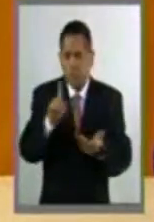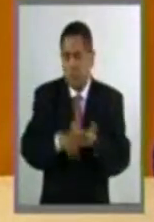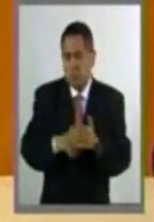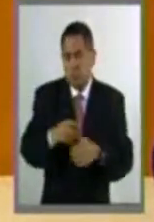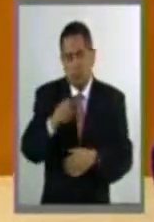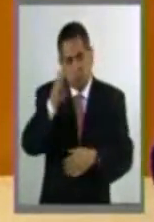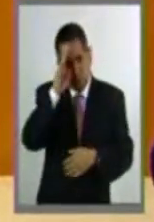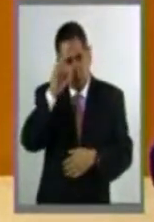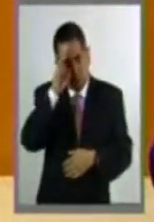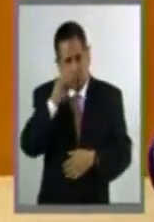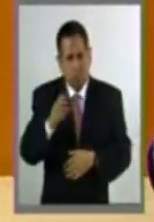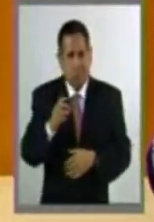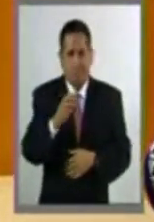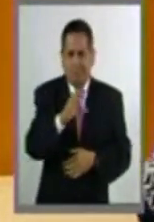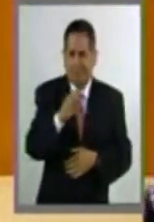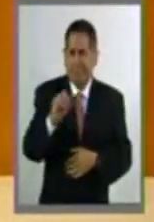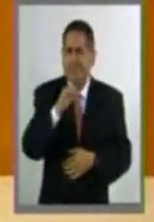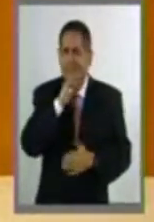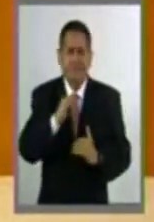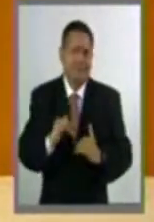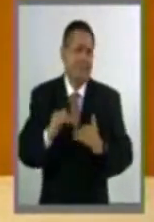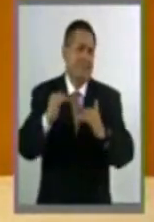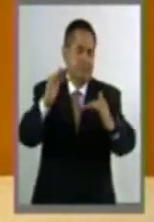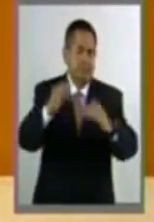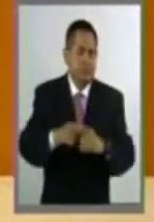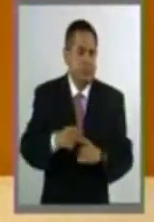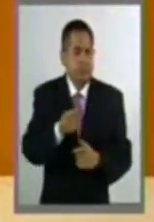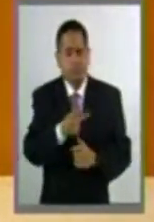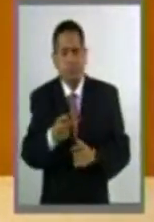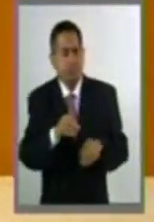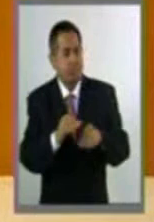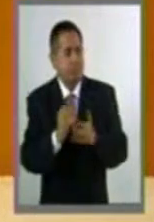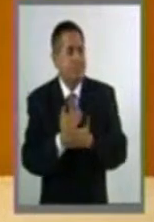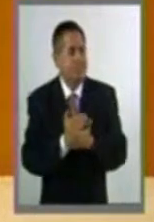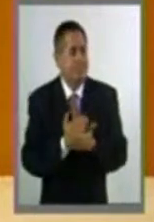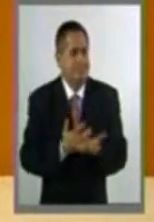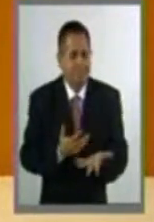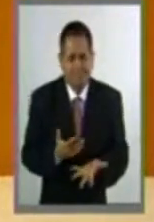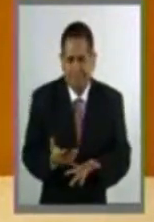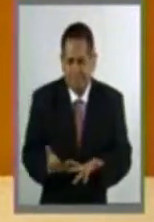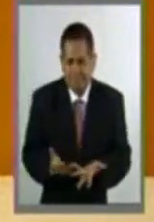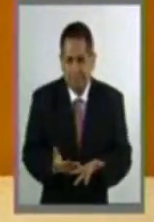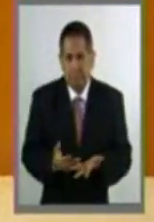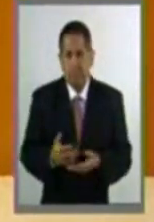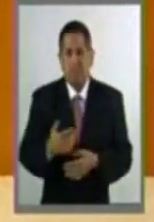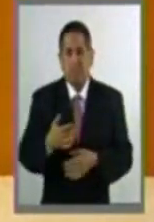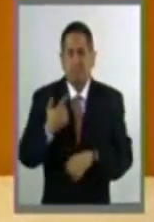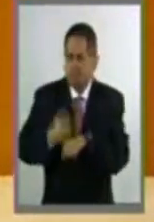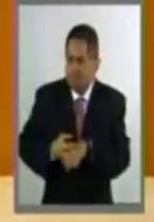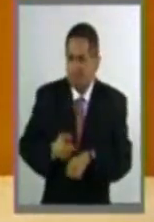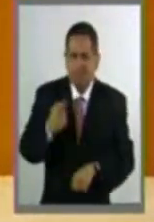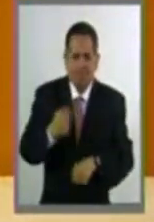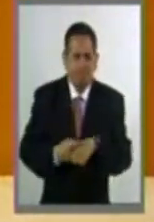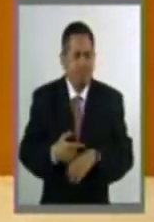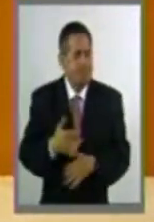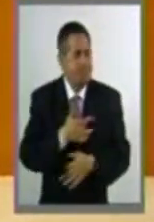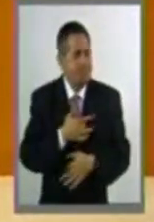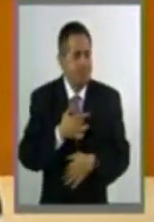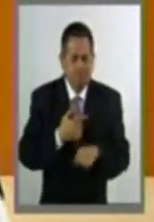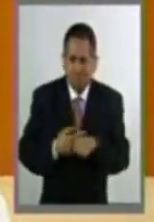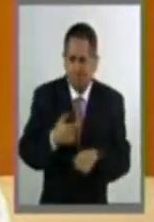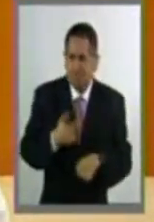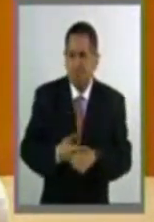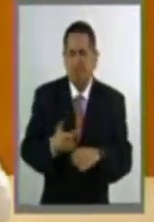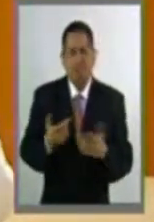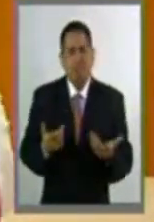altos consumos energéticos, menor productividad y sus evidentes repercusiones en la salud y en la calidad de vida de